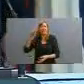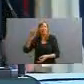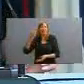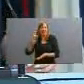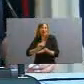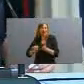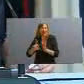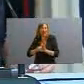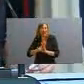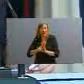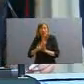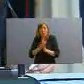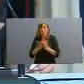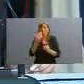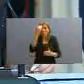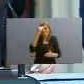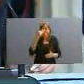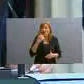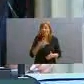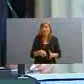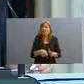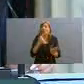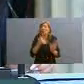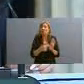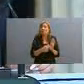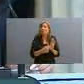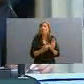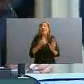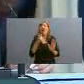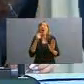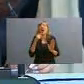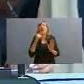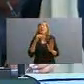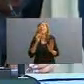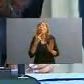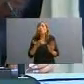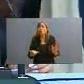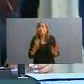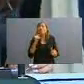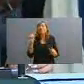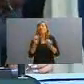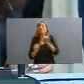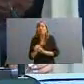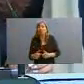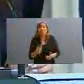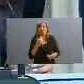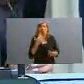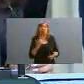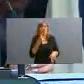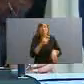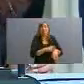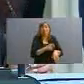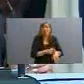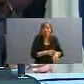realidad la Constitución dice académicos y científicos, con lo cual puede ser un médico, puede ser un contador, puede ser un economista, puede